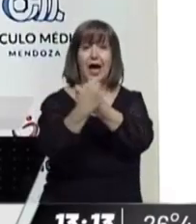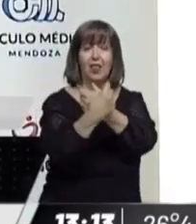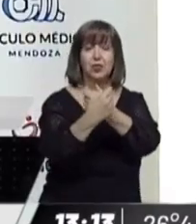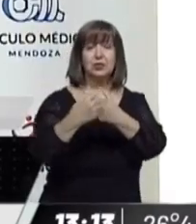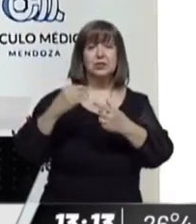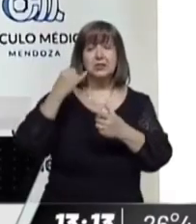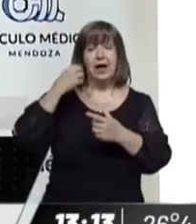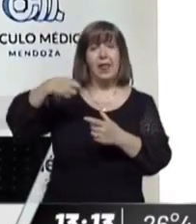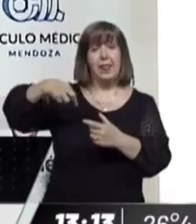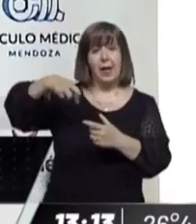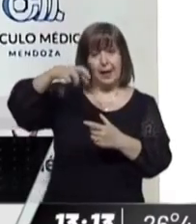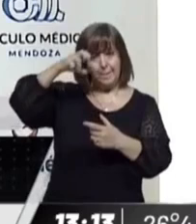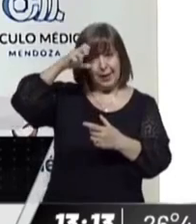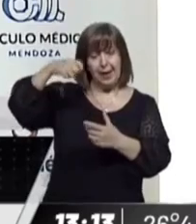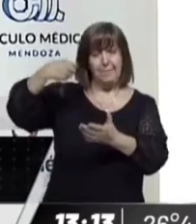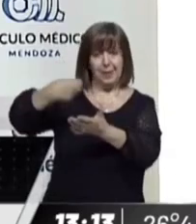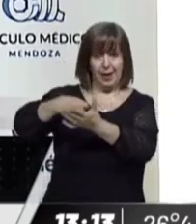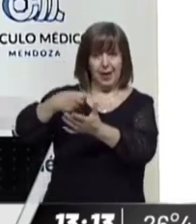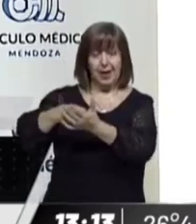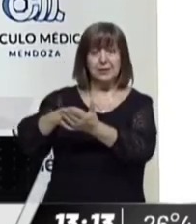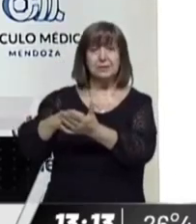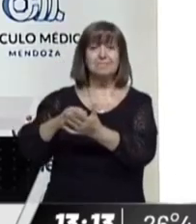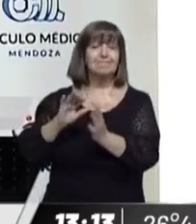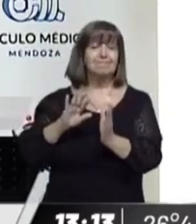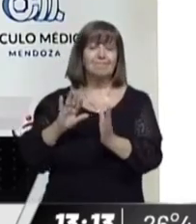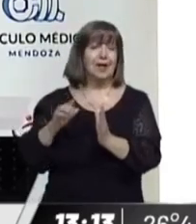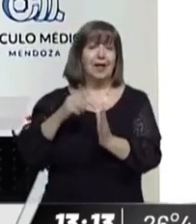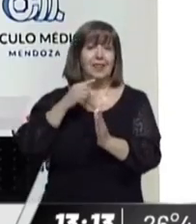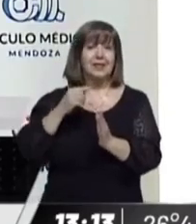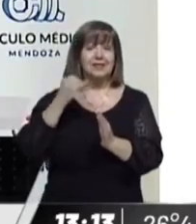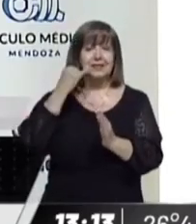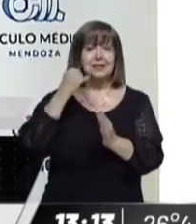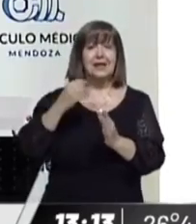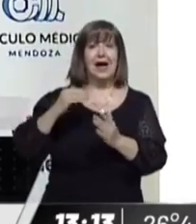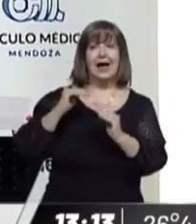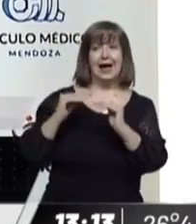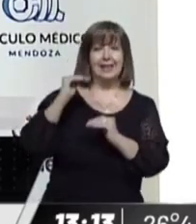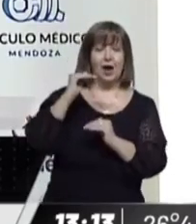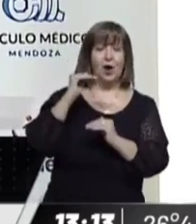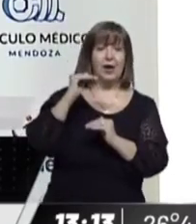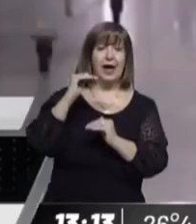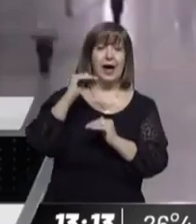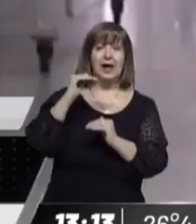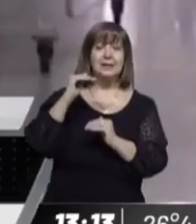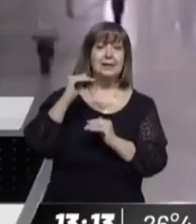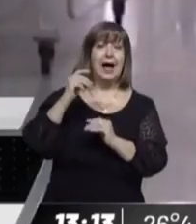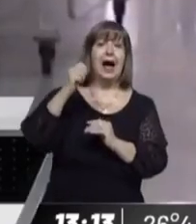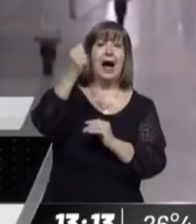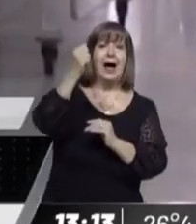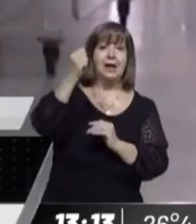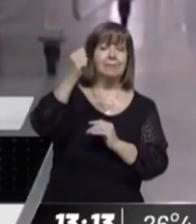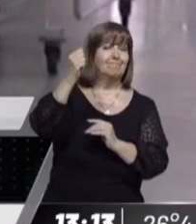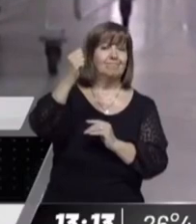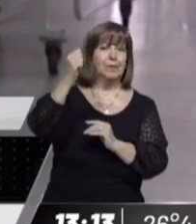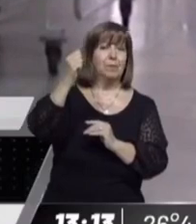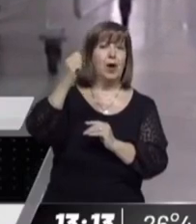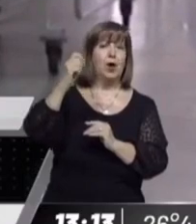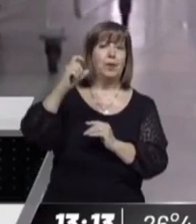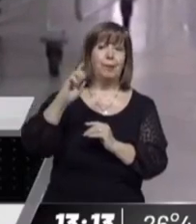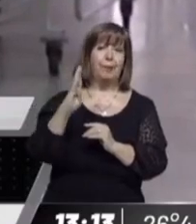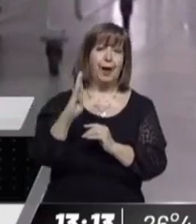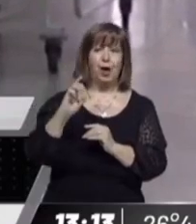prepagas que han han pasado de una categoría superior a una inferior